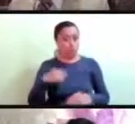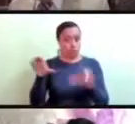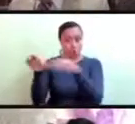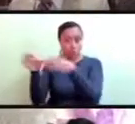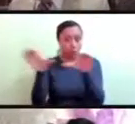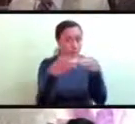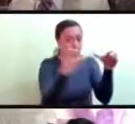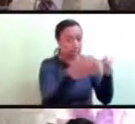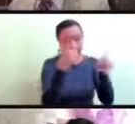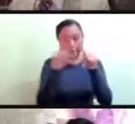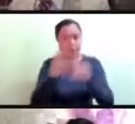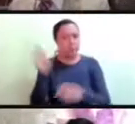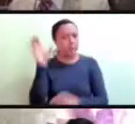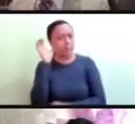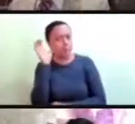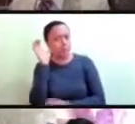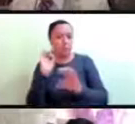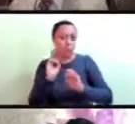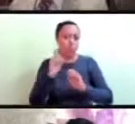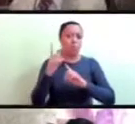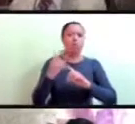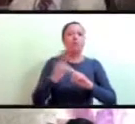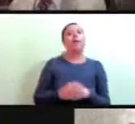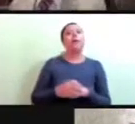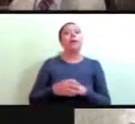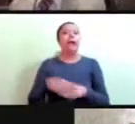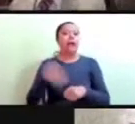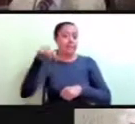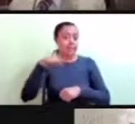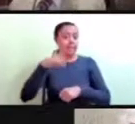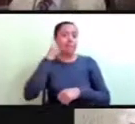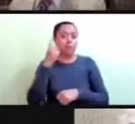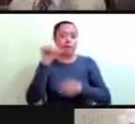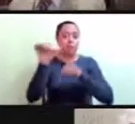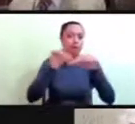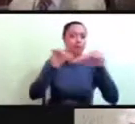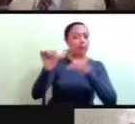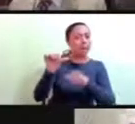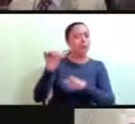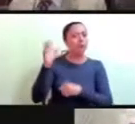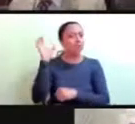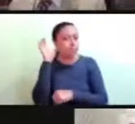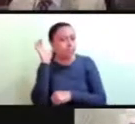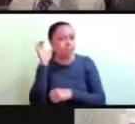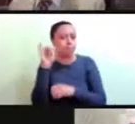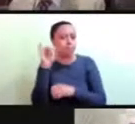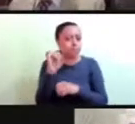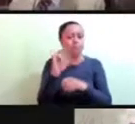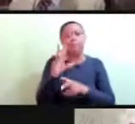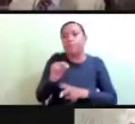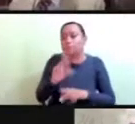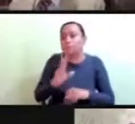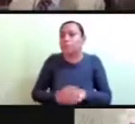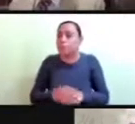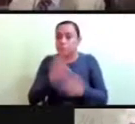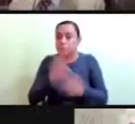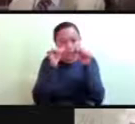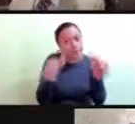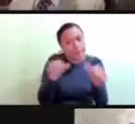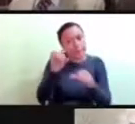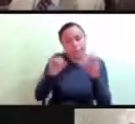no entre legisladoras y legisladores, expresa y perpetúa tradiciones